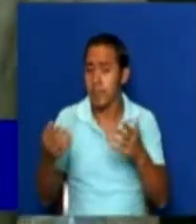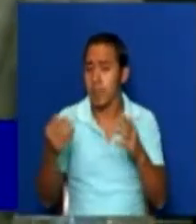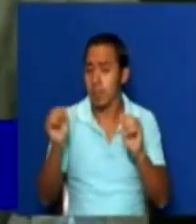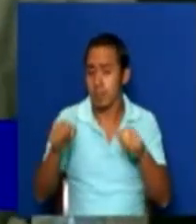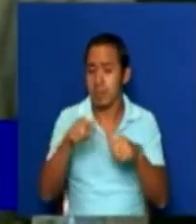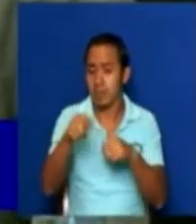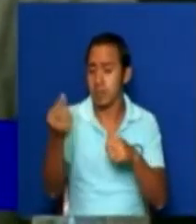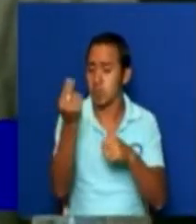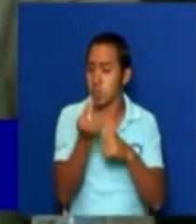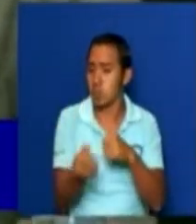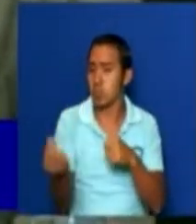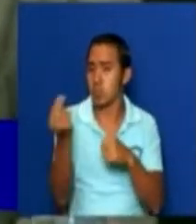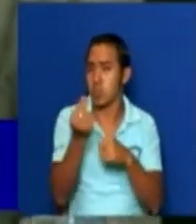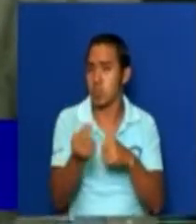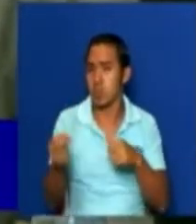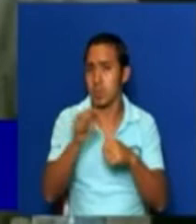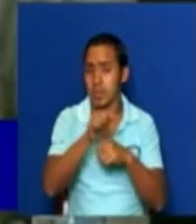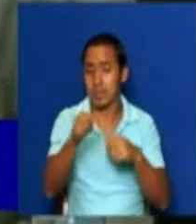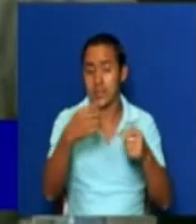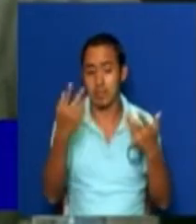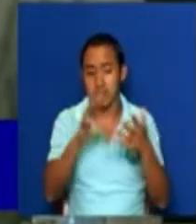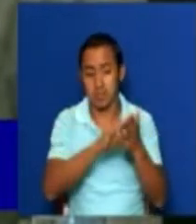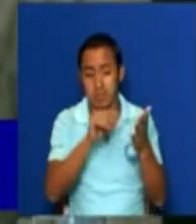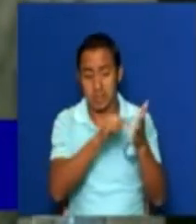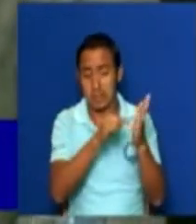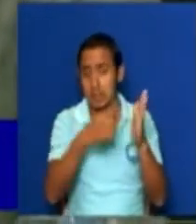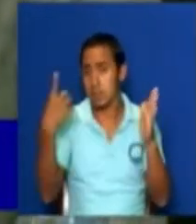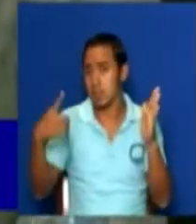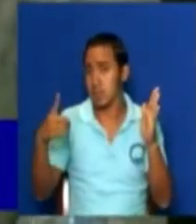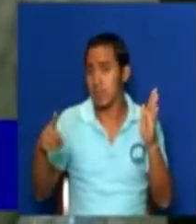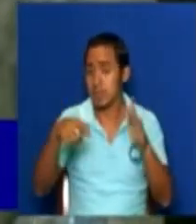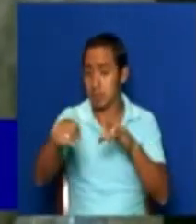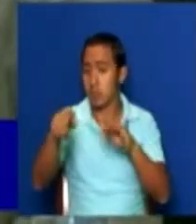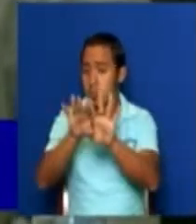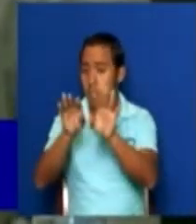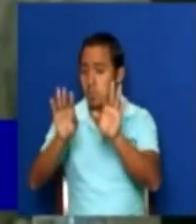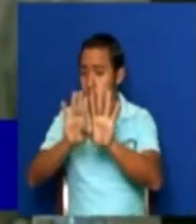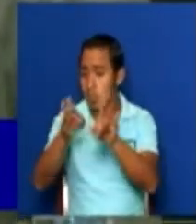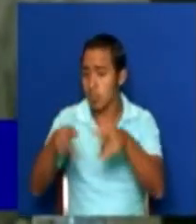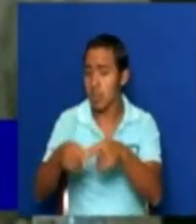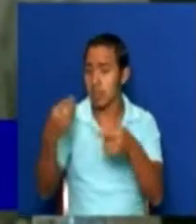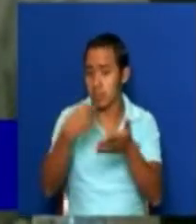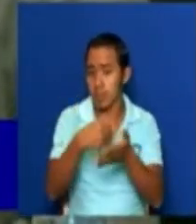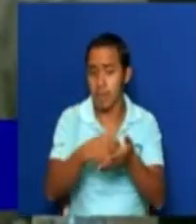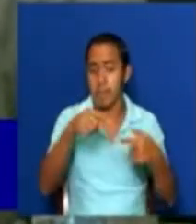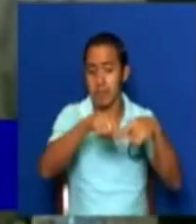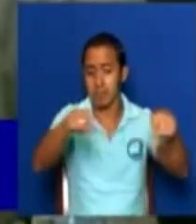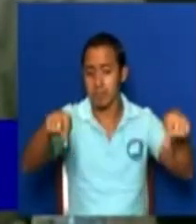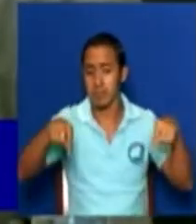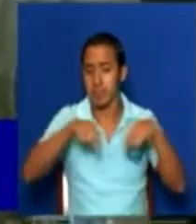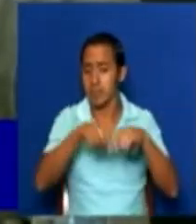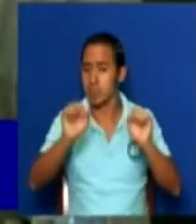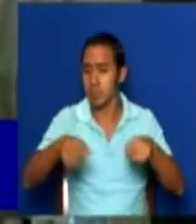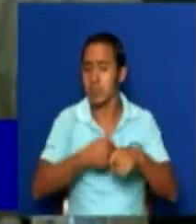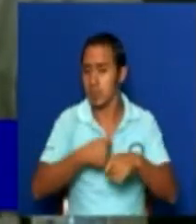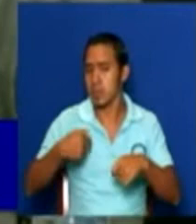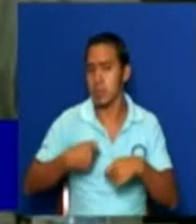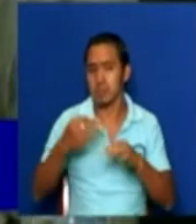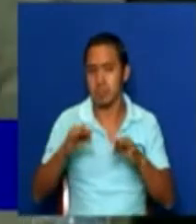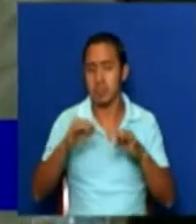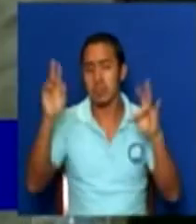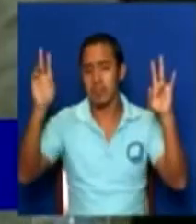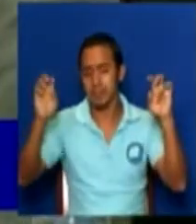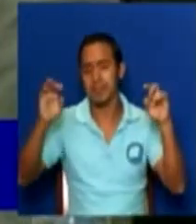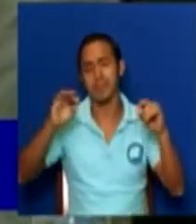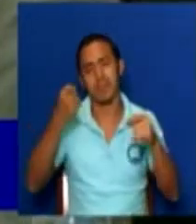su aplicabilidad, para que esos derechos de acceso y de garantía de la tierra se pueda ejecutar. Es un tema